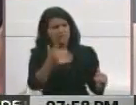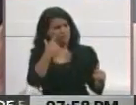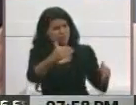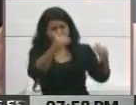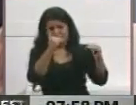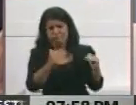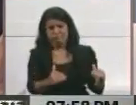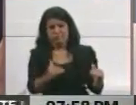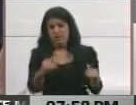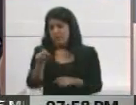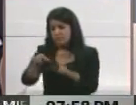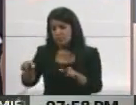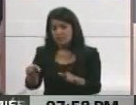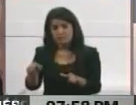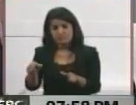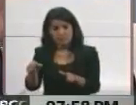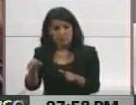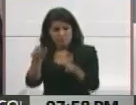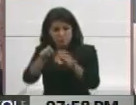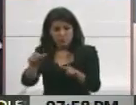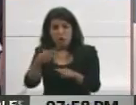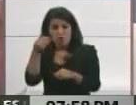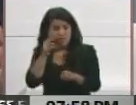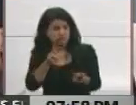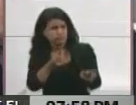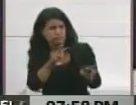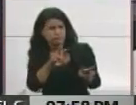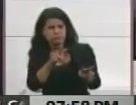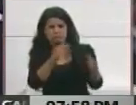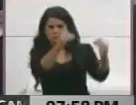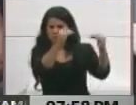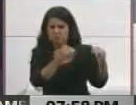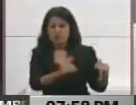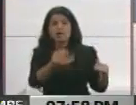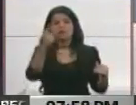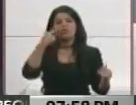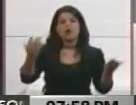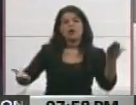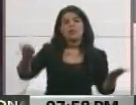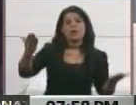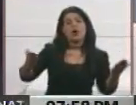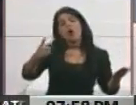nuevas generaciones si uno compararañadir